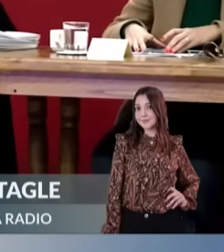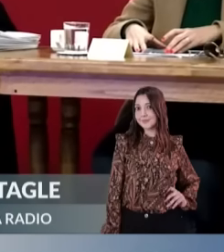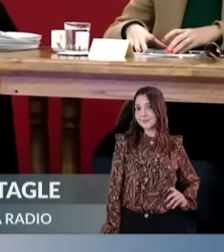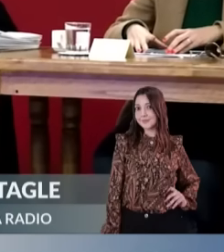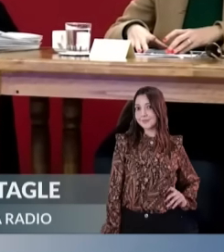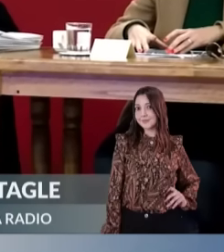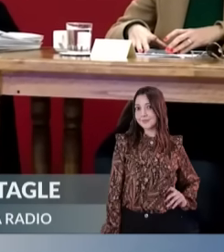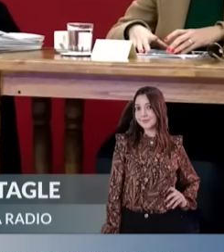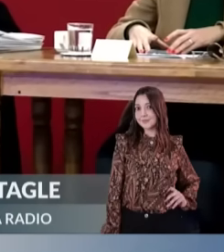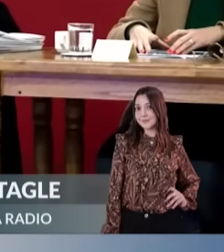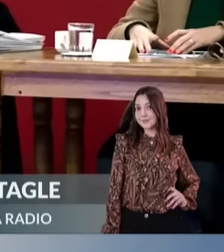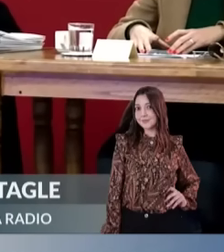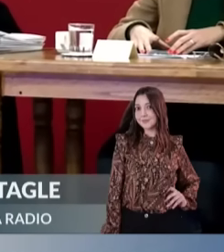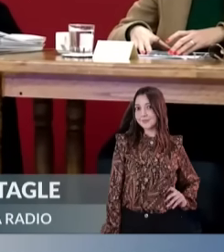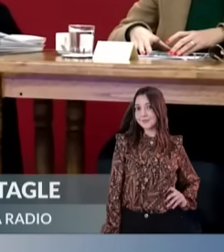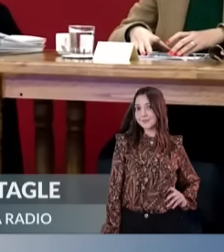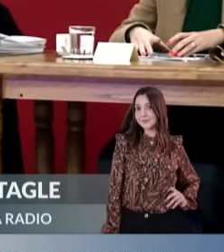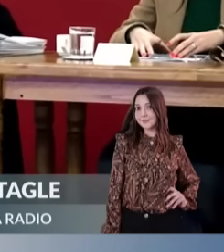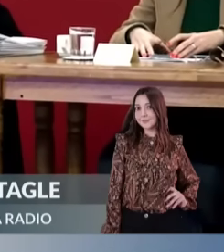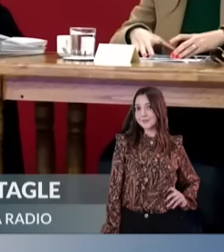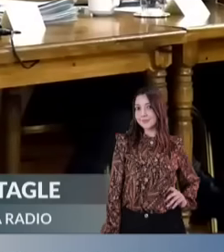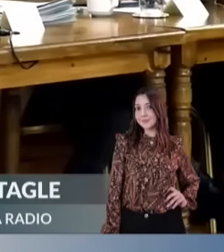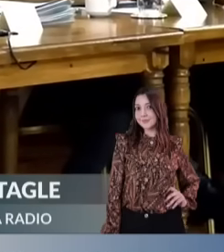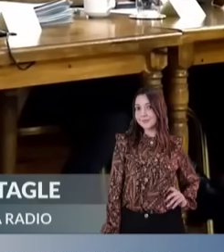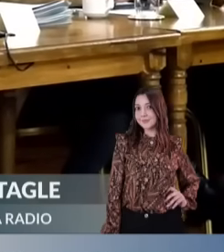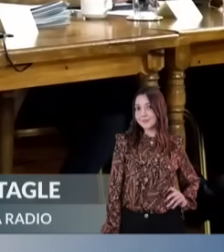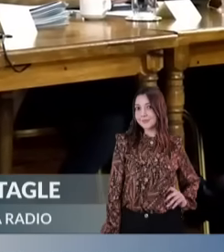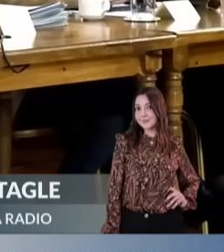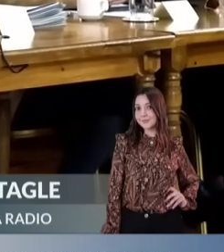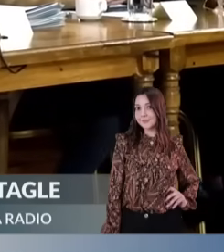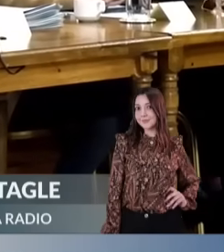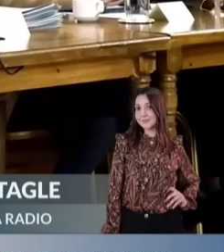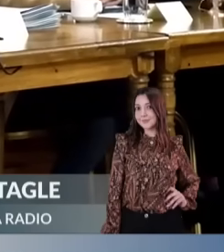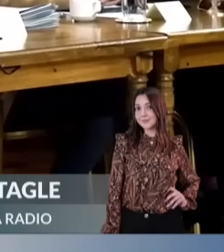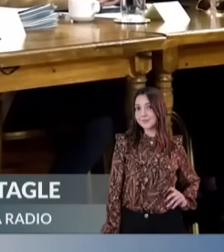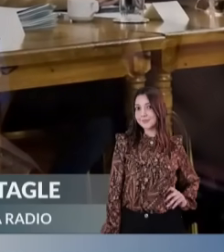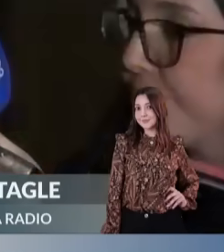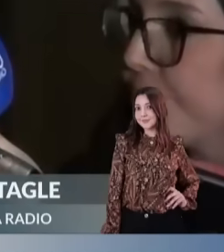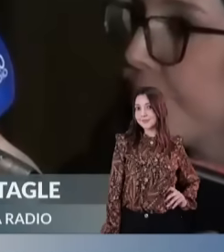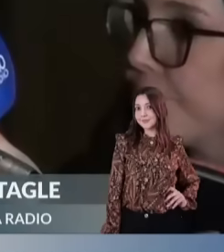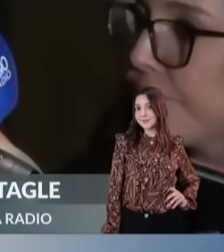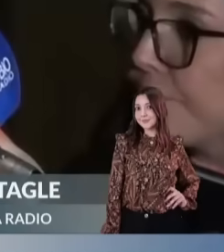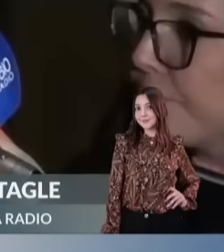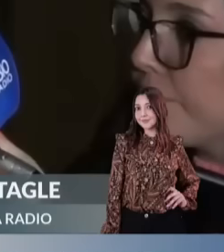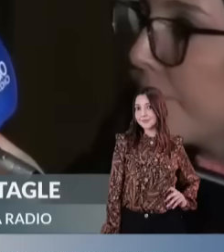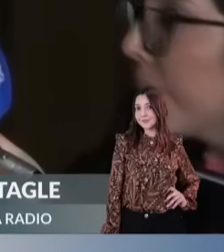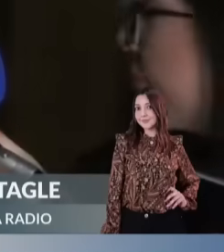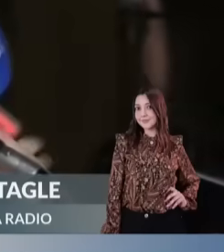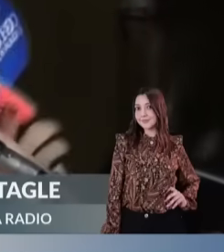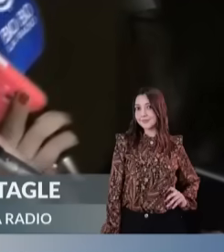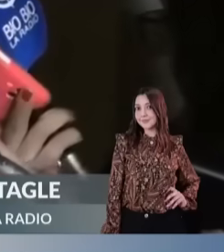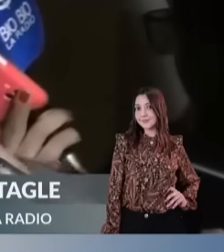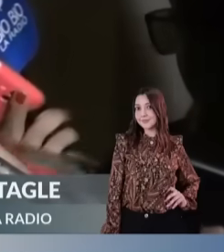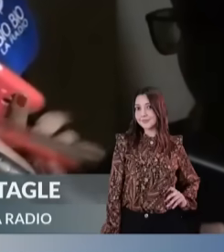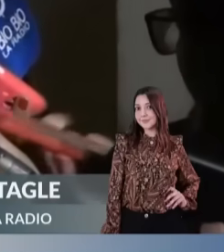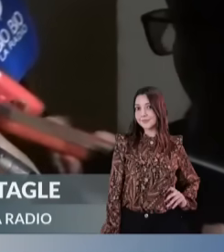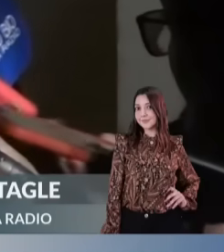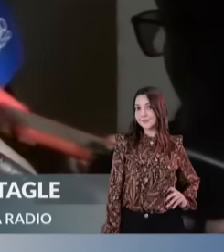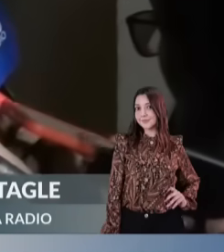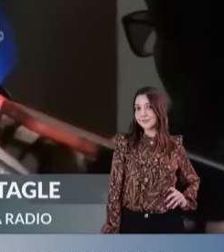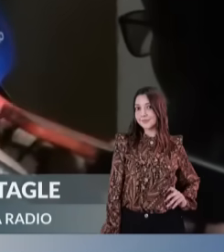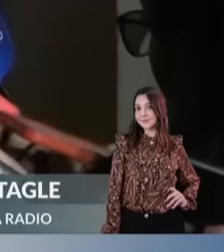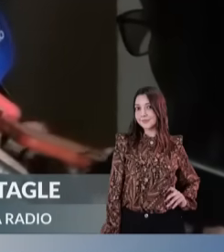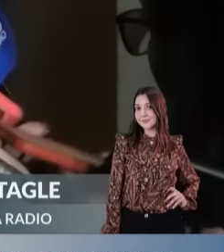tiene que ser a todo el espectro, sin importar edades y colores políticos. Cuando queremos elevar estándares de probidad y transparencia pasa